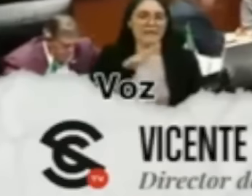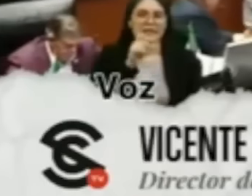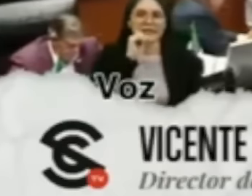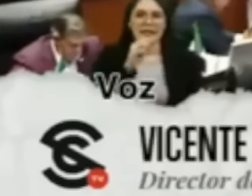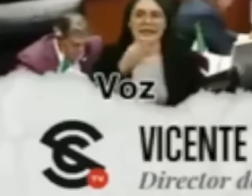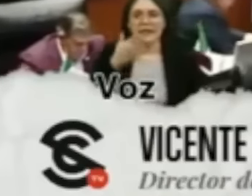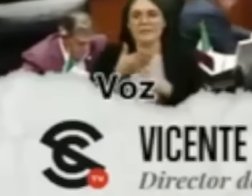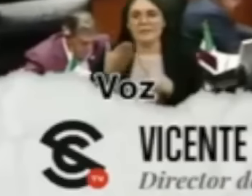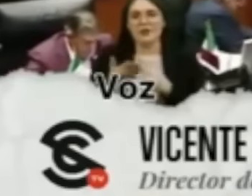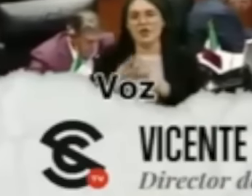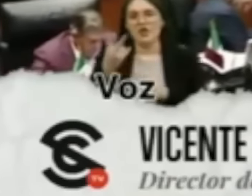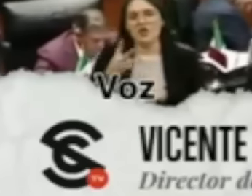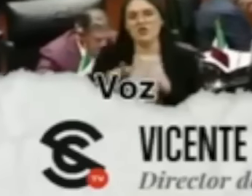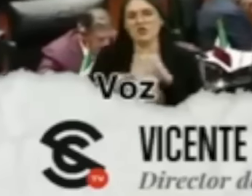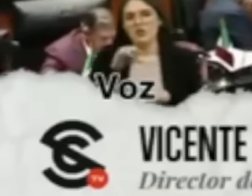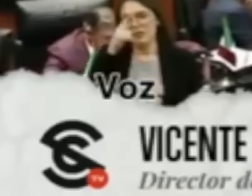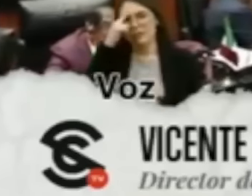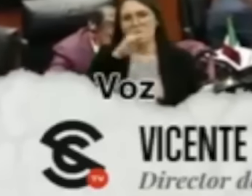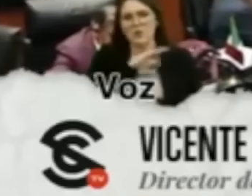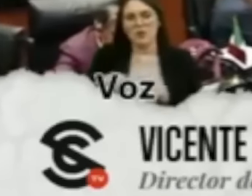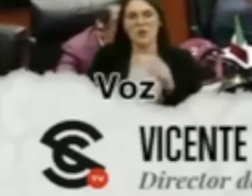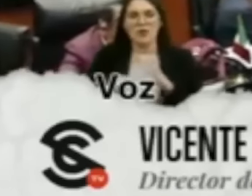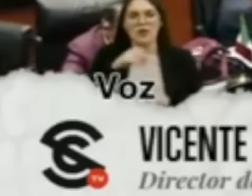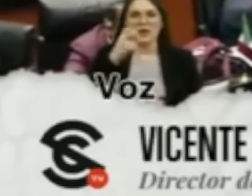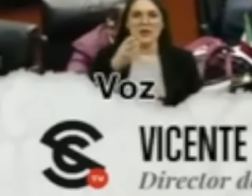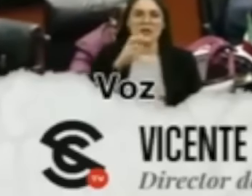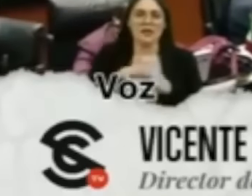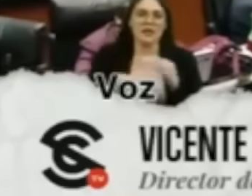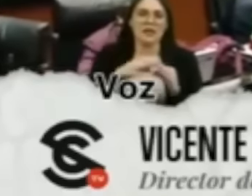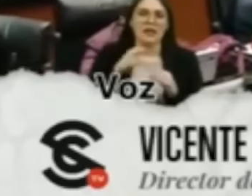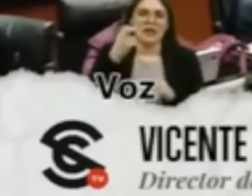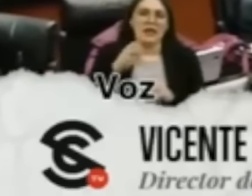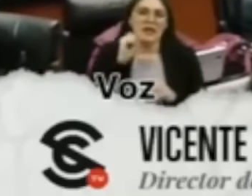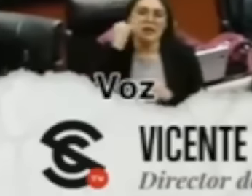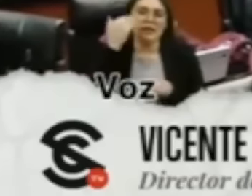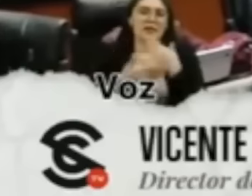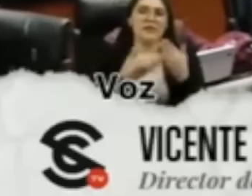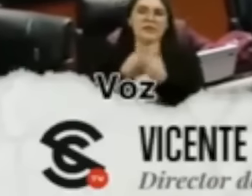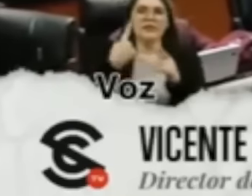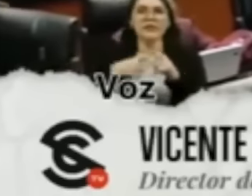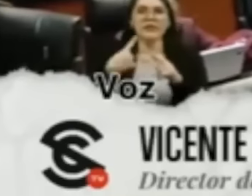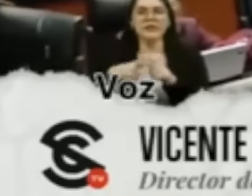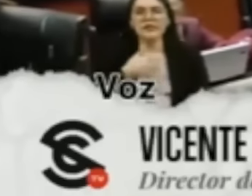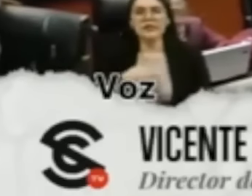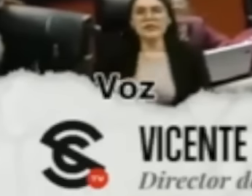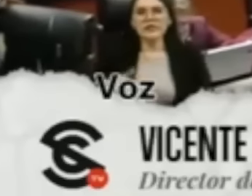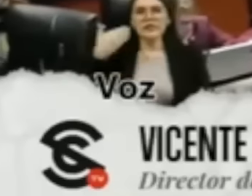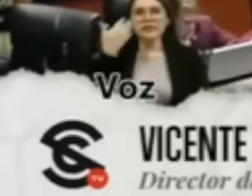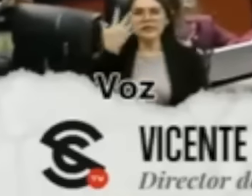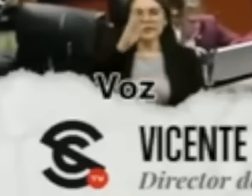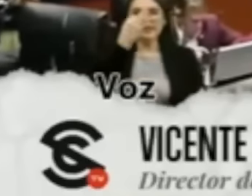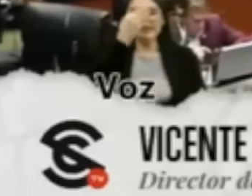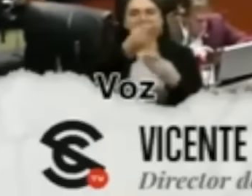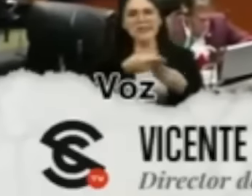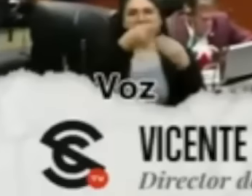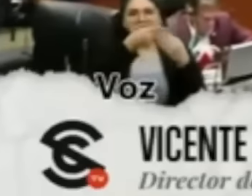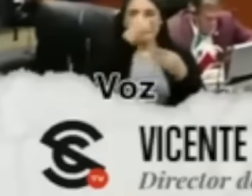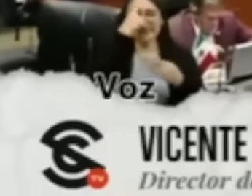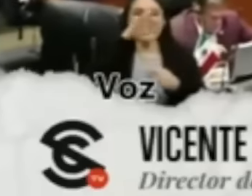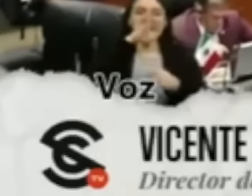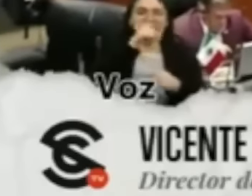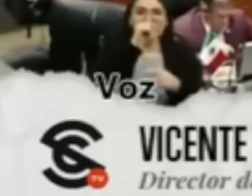en sus puestos los senadores, tanto de oposición como de Morena,